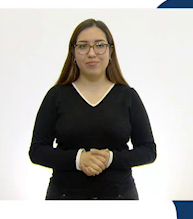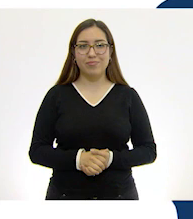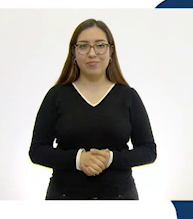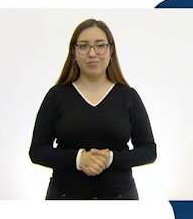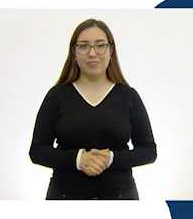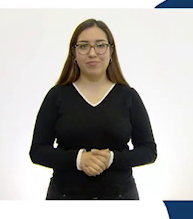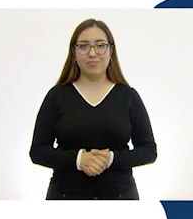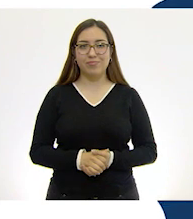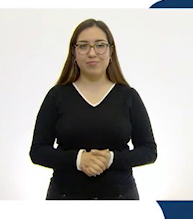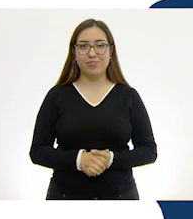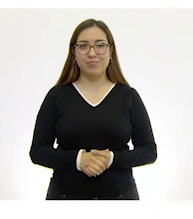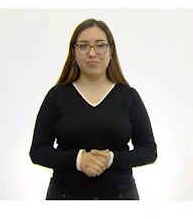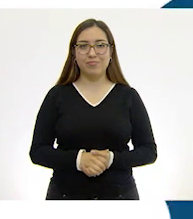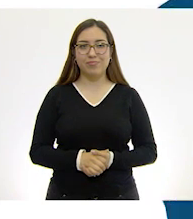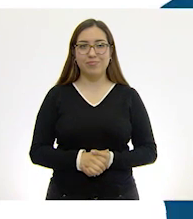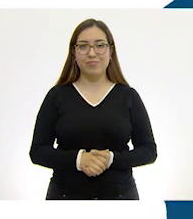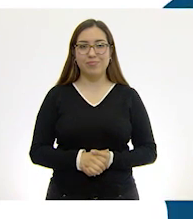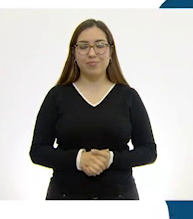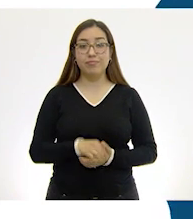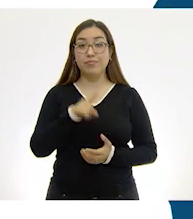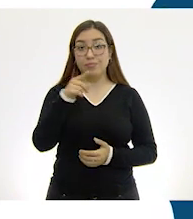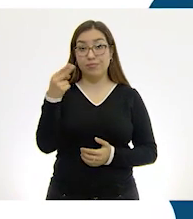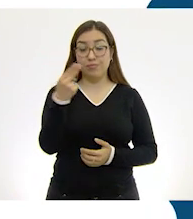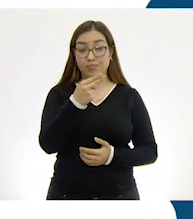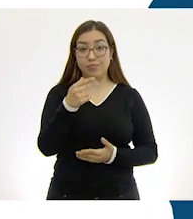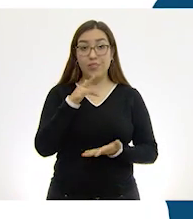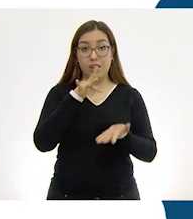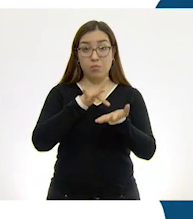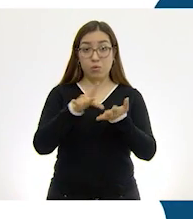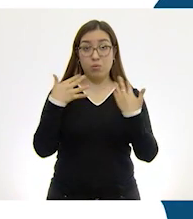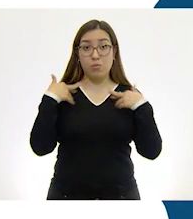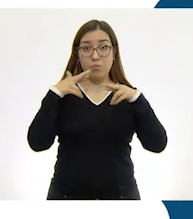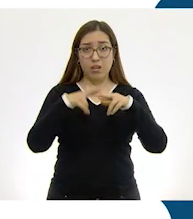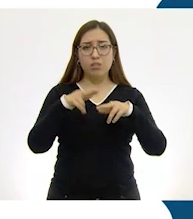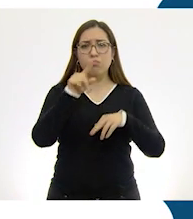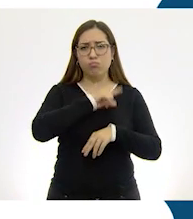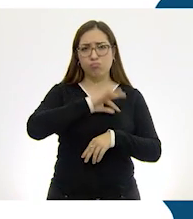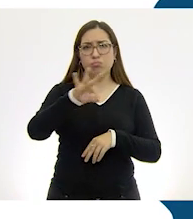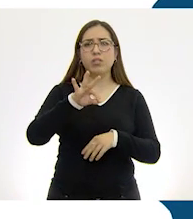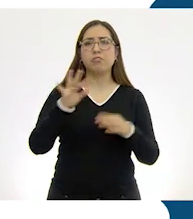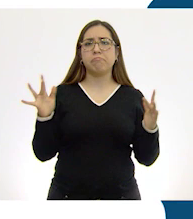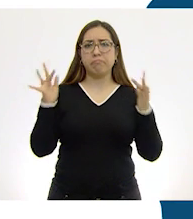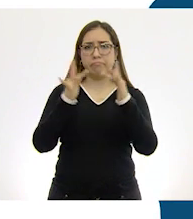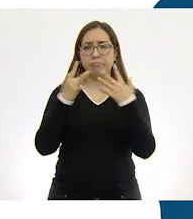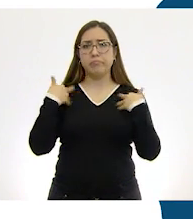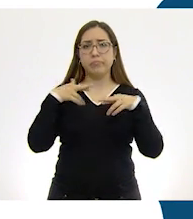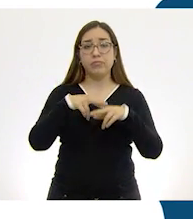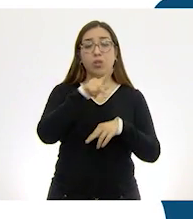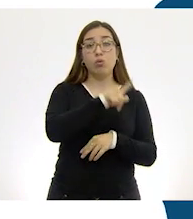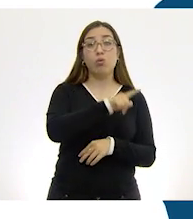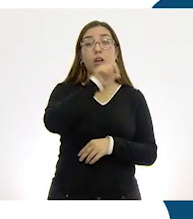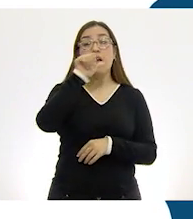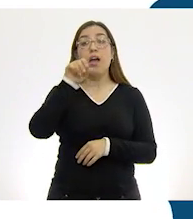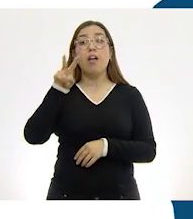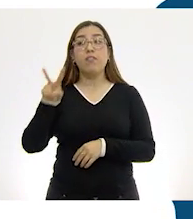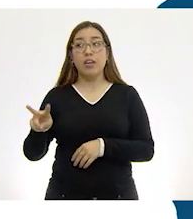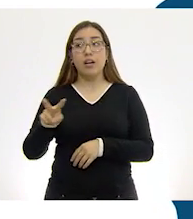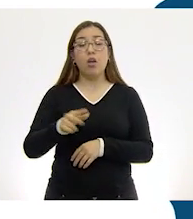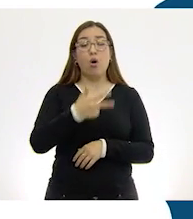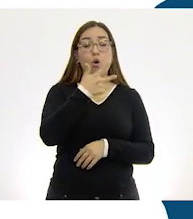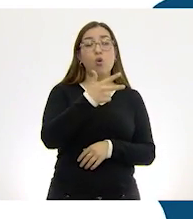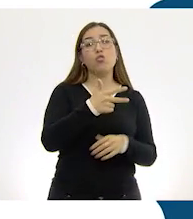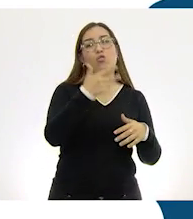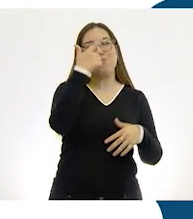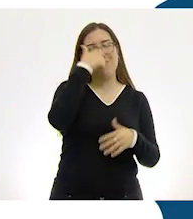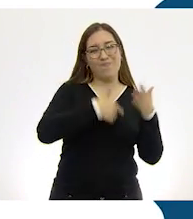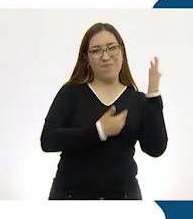aprendeencasa.cep.gov.mx. Para solicitar apoyo pedagógico, comunícate con maestras y maestros de lunes a viernes de 8 a 20